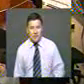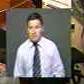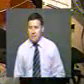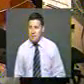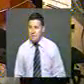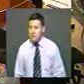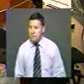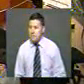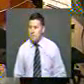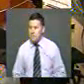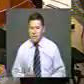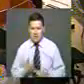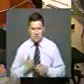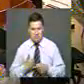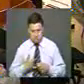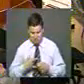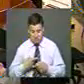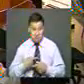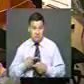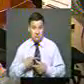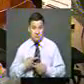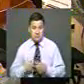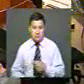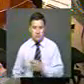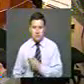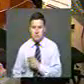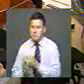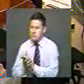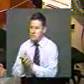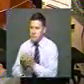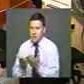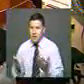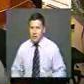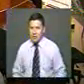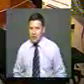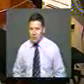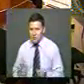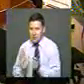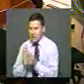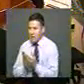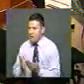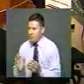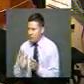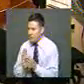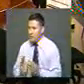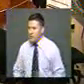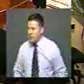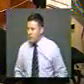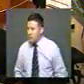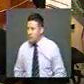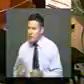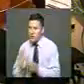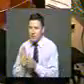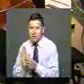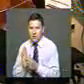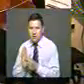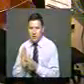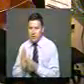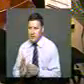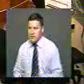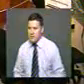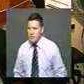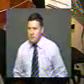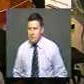Muchas gracias, señores magistrados. Un cordial saludo, un cordial saludo a la señora secretaria y a la audiencia. Siendo